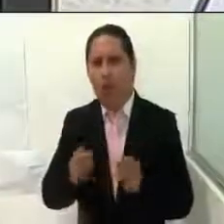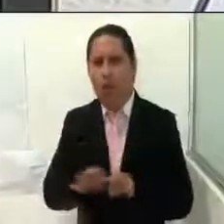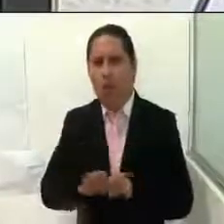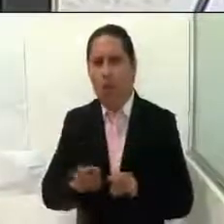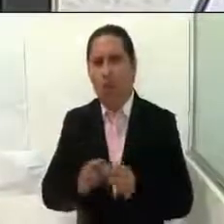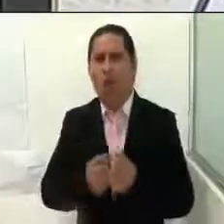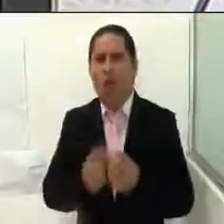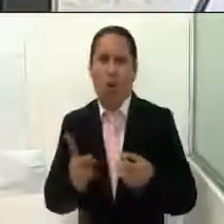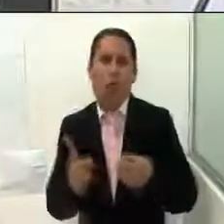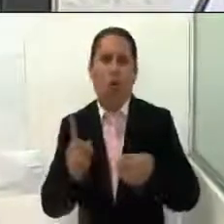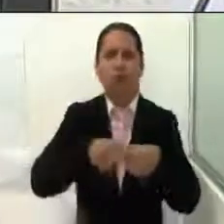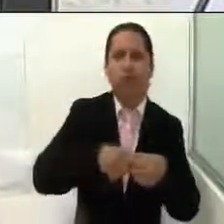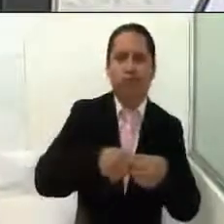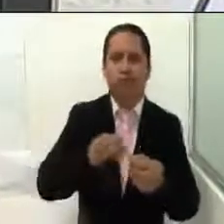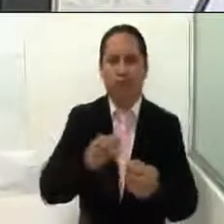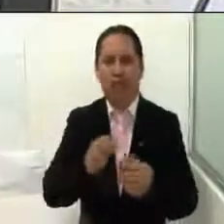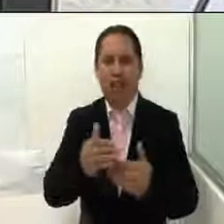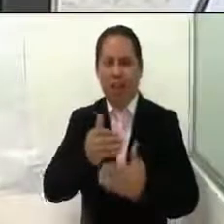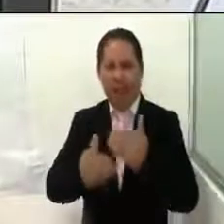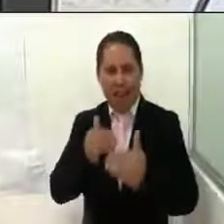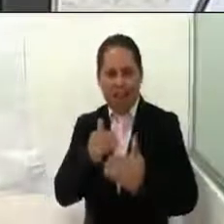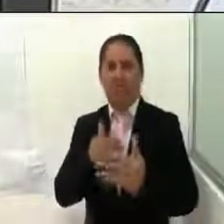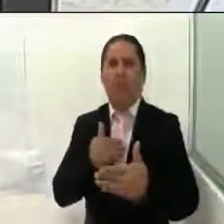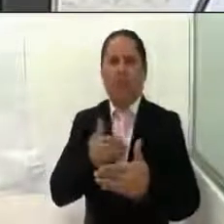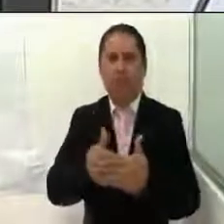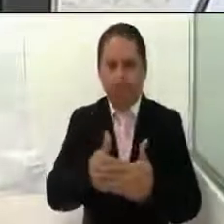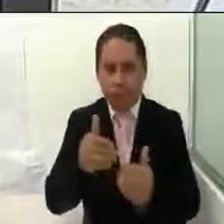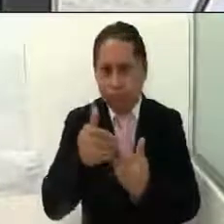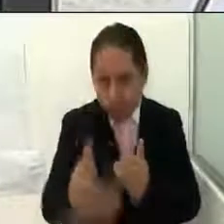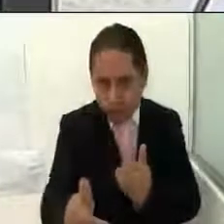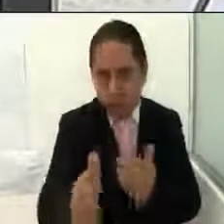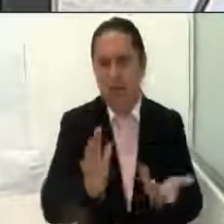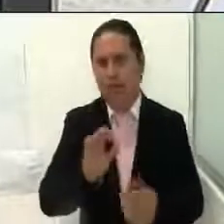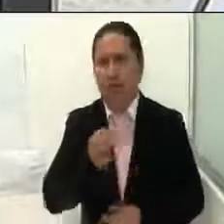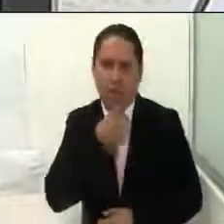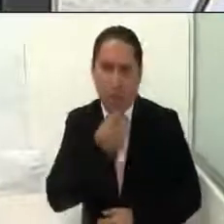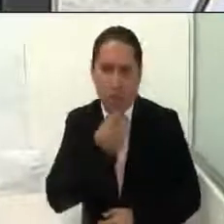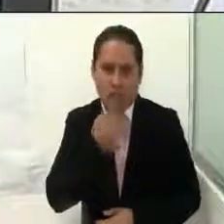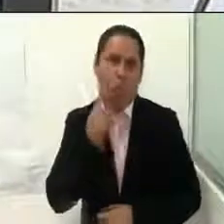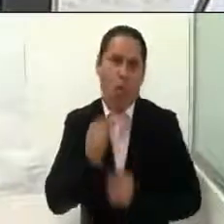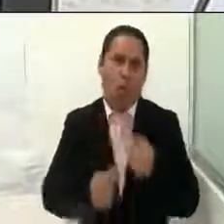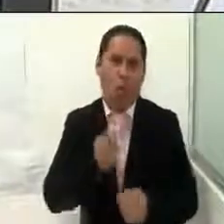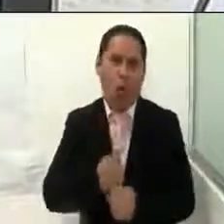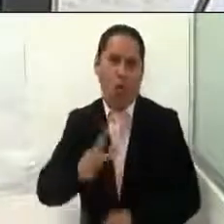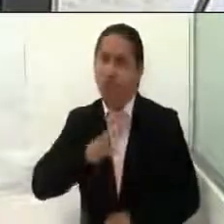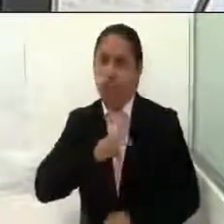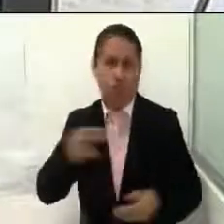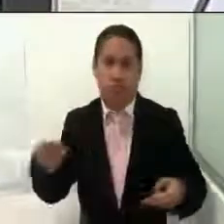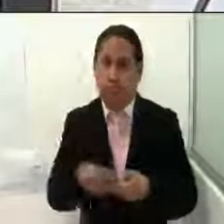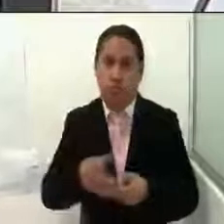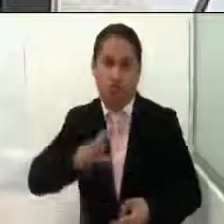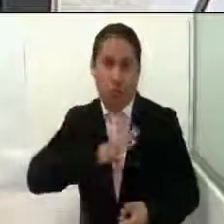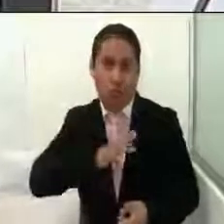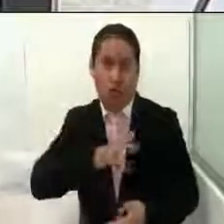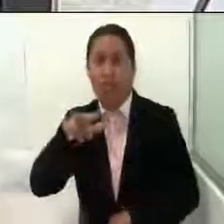manera también se garantiza la identidad de las personas hay personas que hay niños de un año que no están registrados hay niños de 18